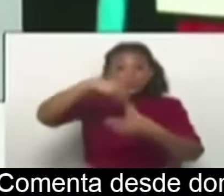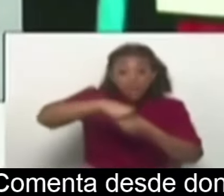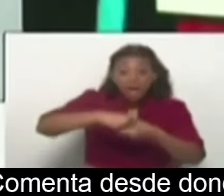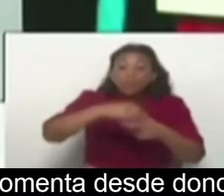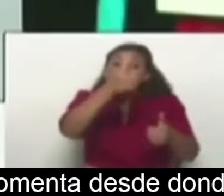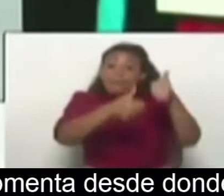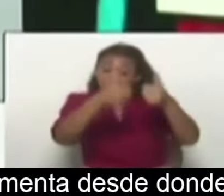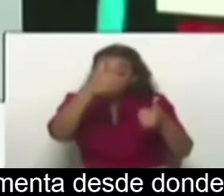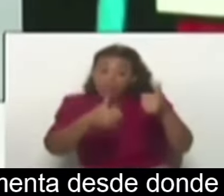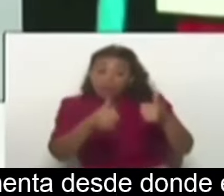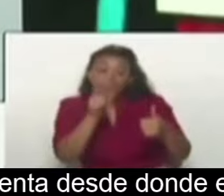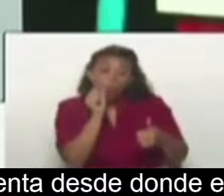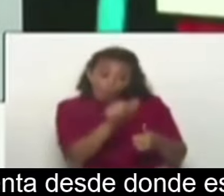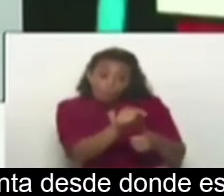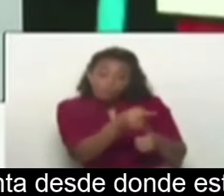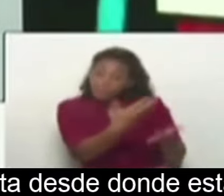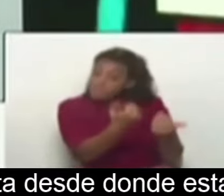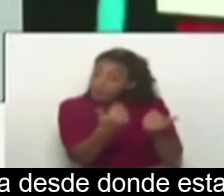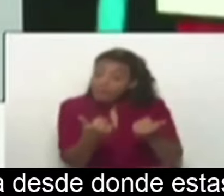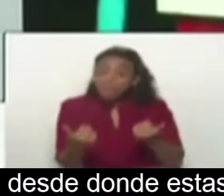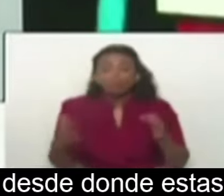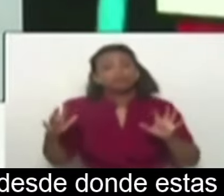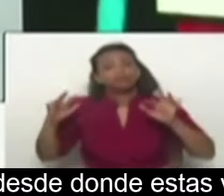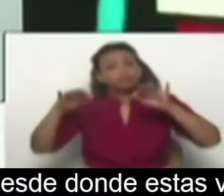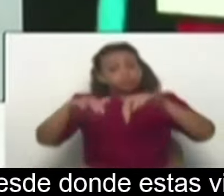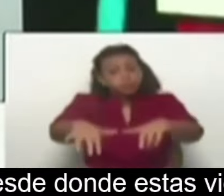postularon a este señor cobarde.